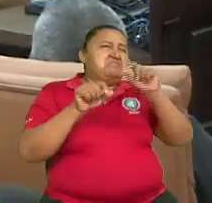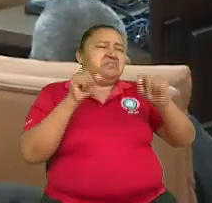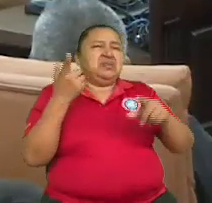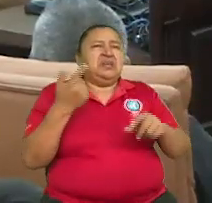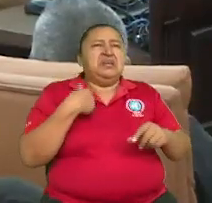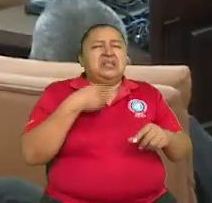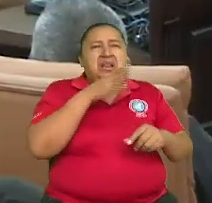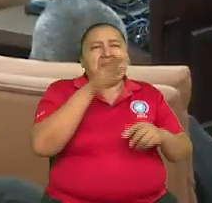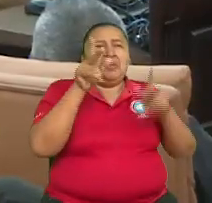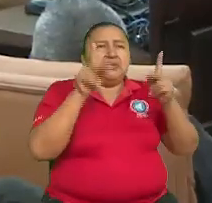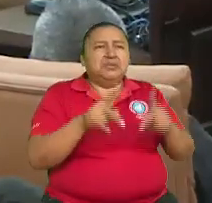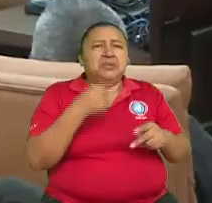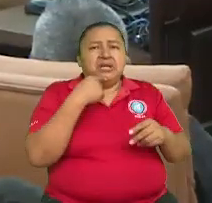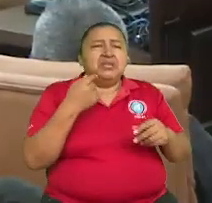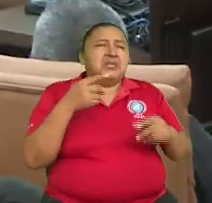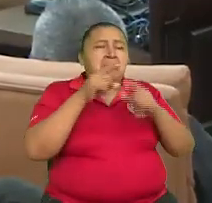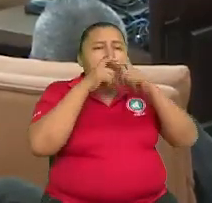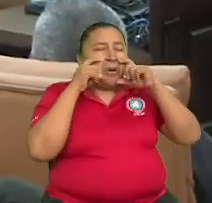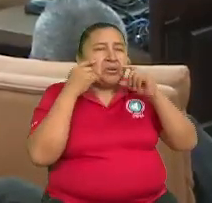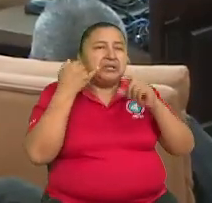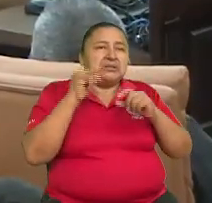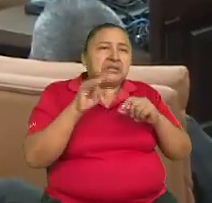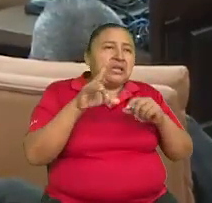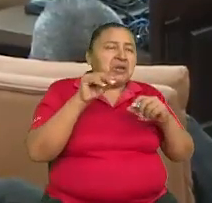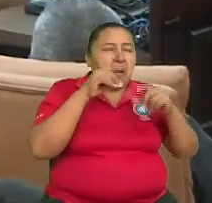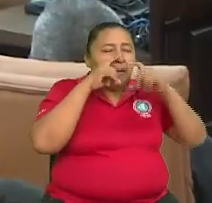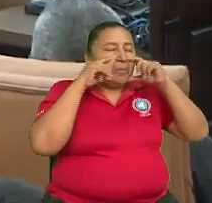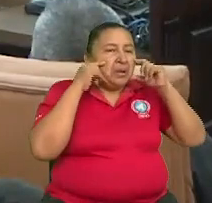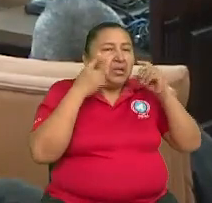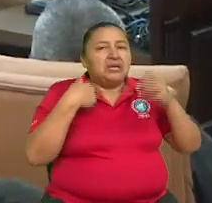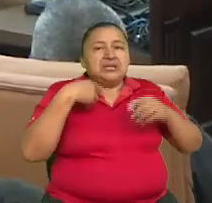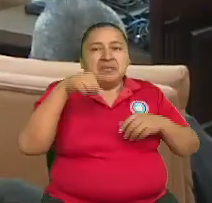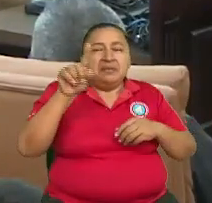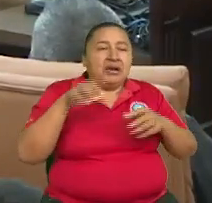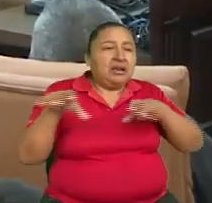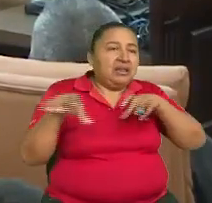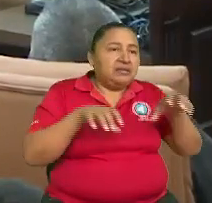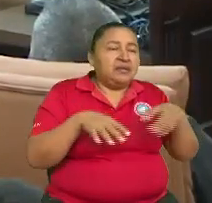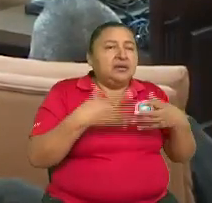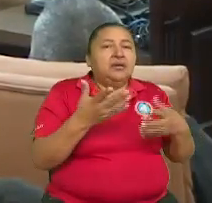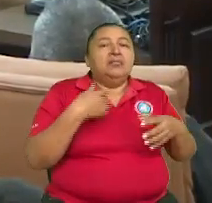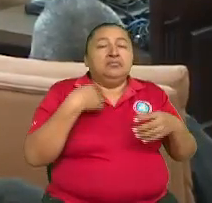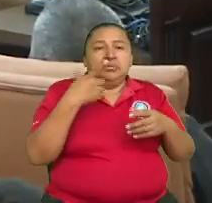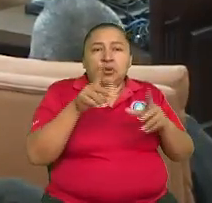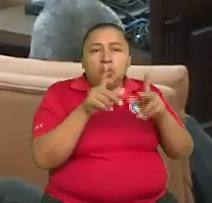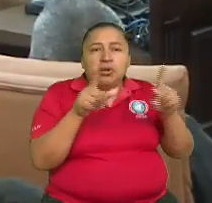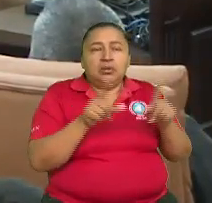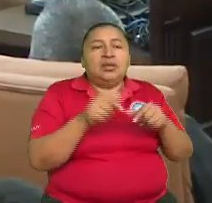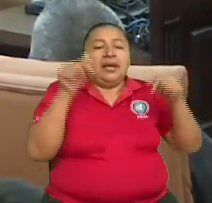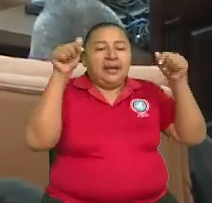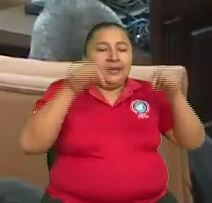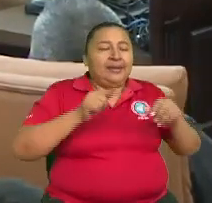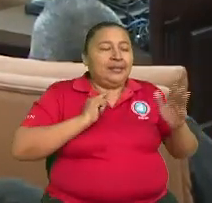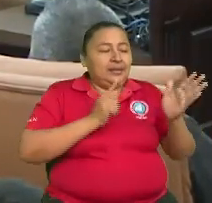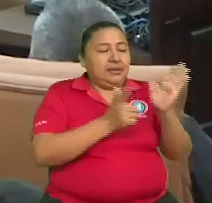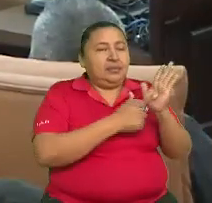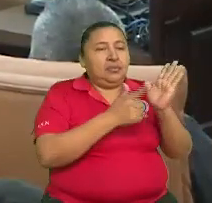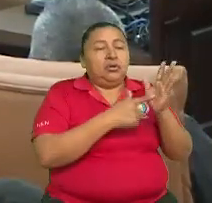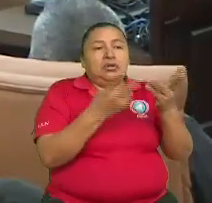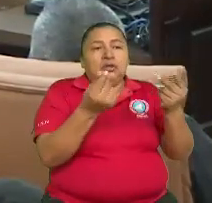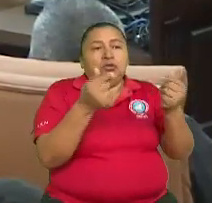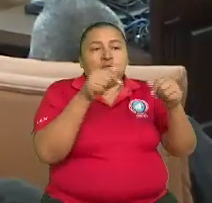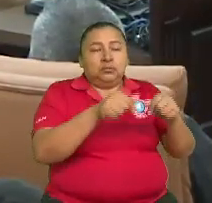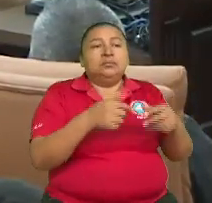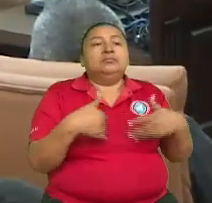la gente, de que si se pone o no se pone la mascarilla, que si van a las actividades públicas. Aquí tenemos recursos